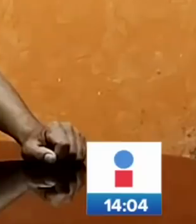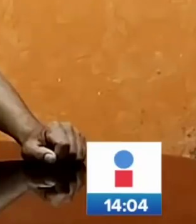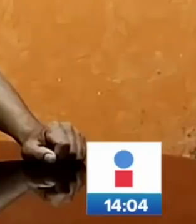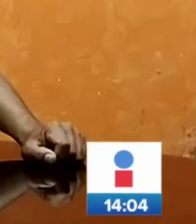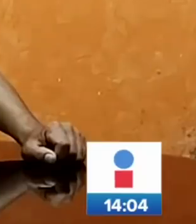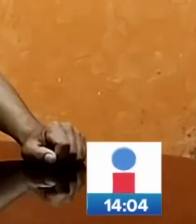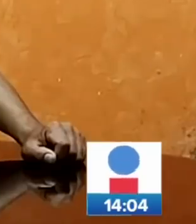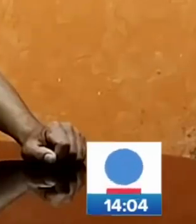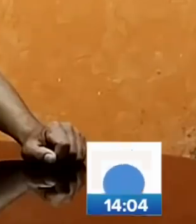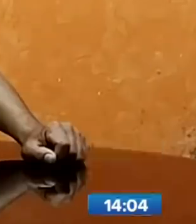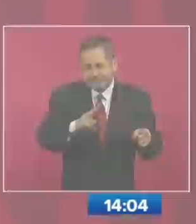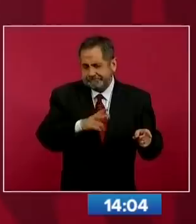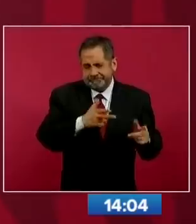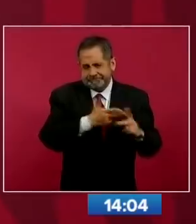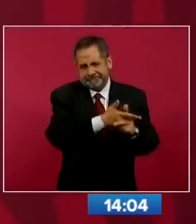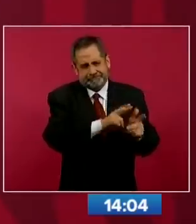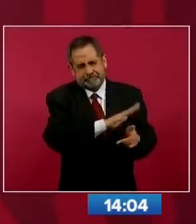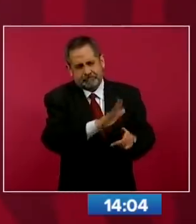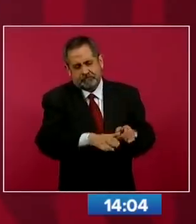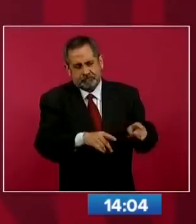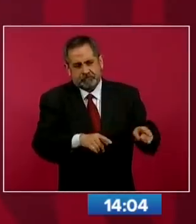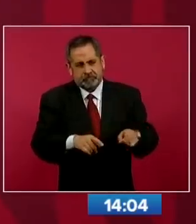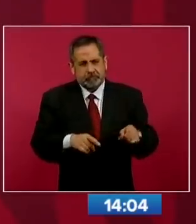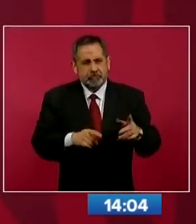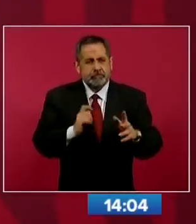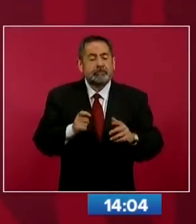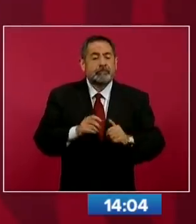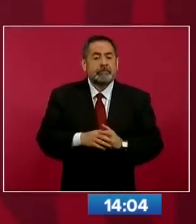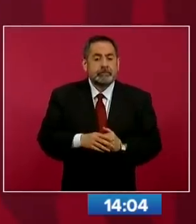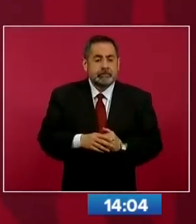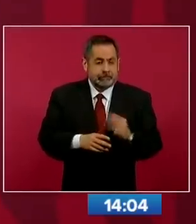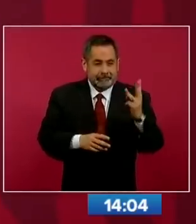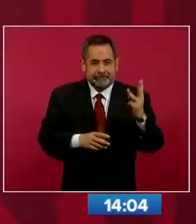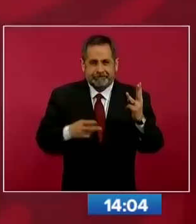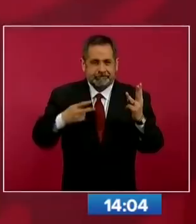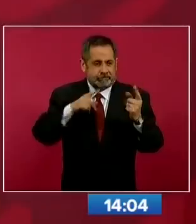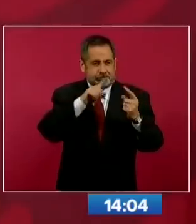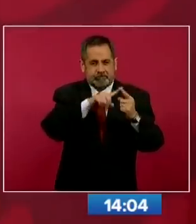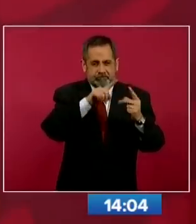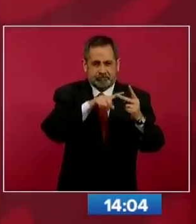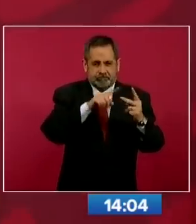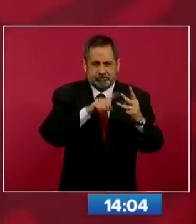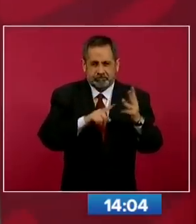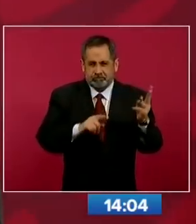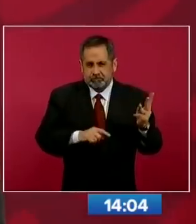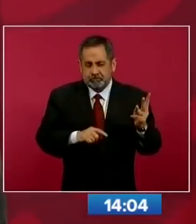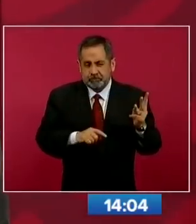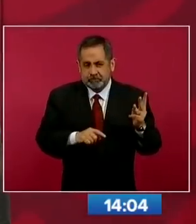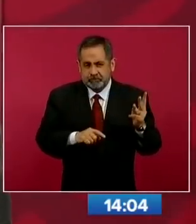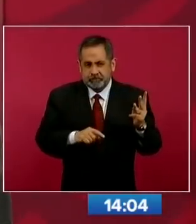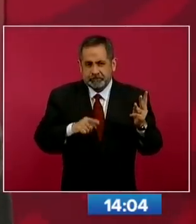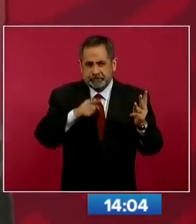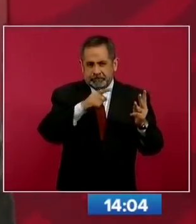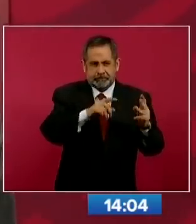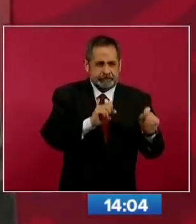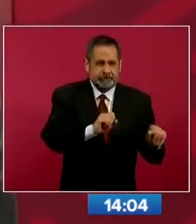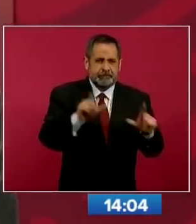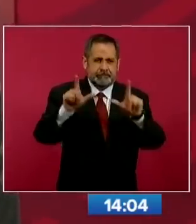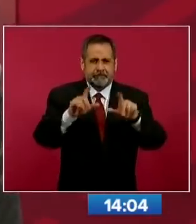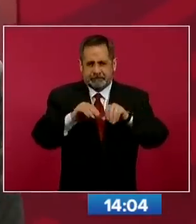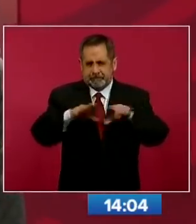López Obrador hoy en la mañana. De tres periodistas de ese portal de